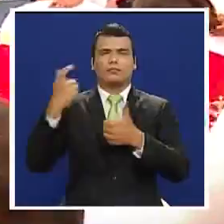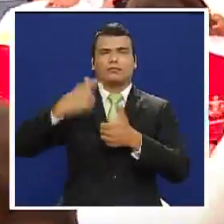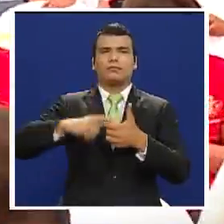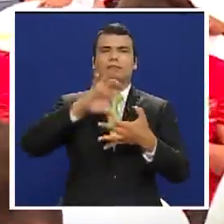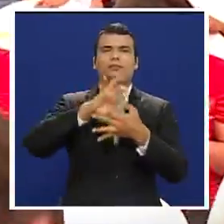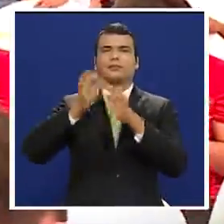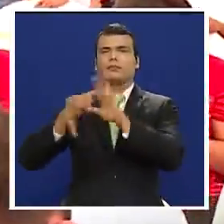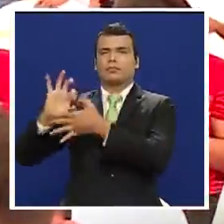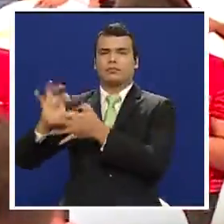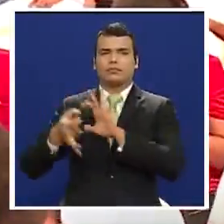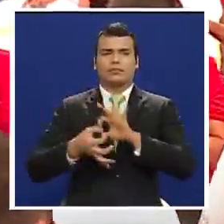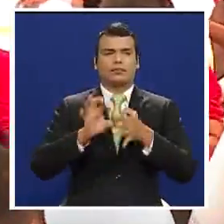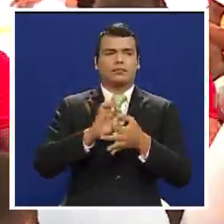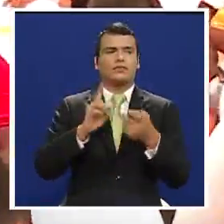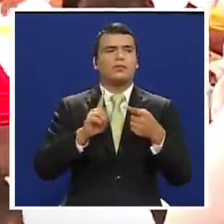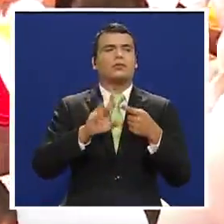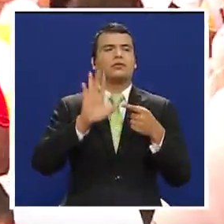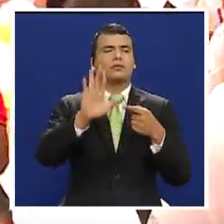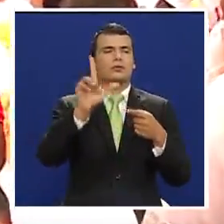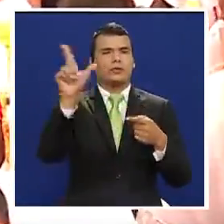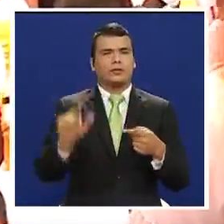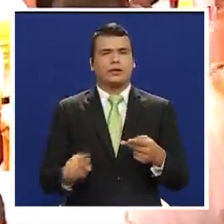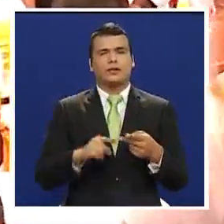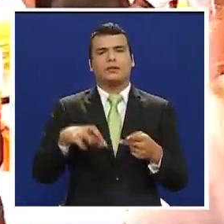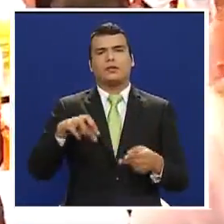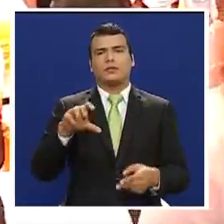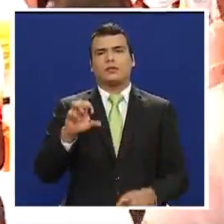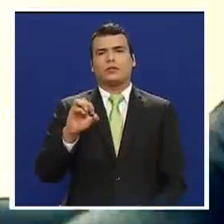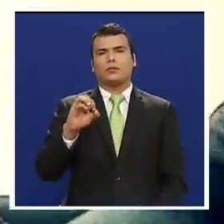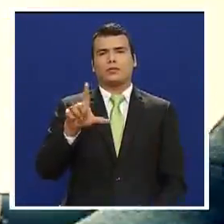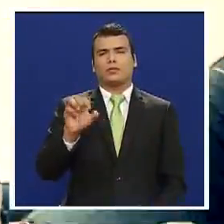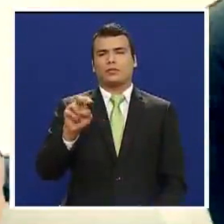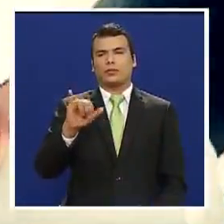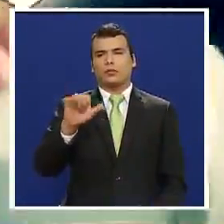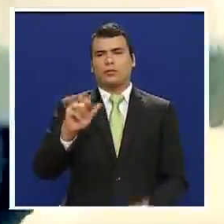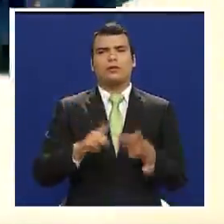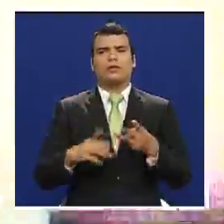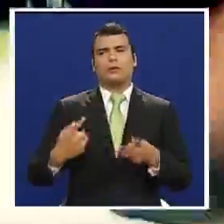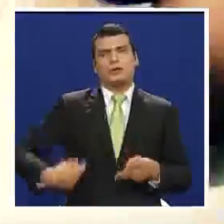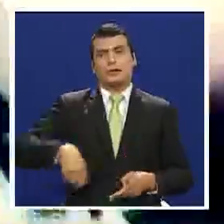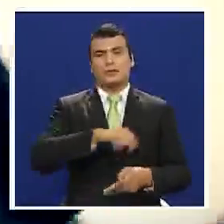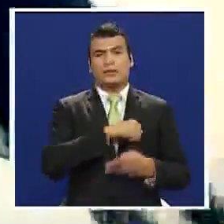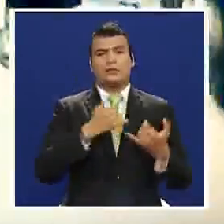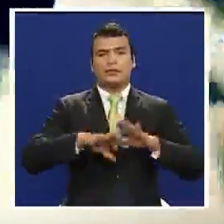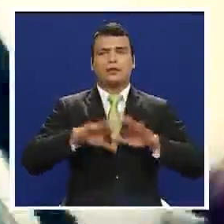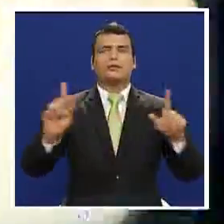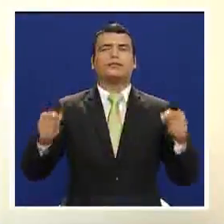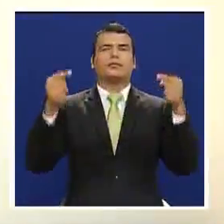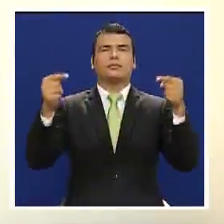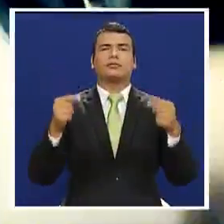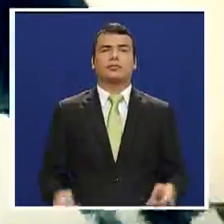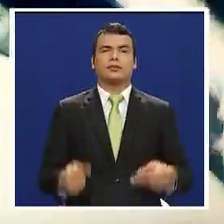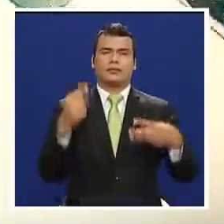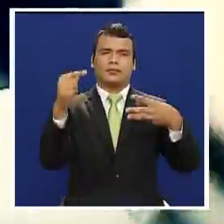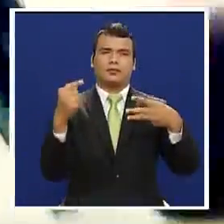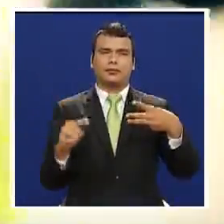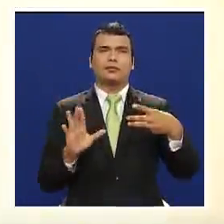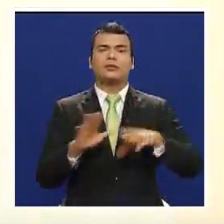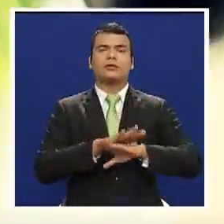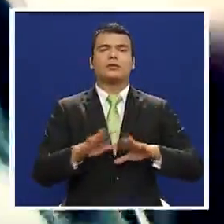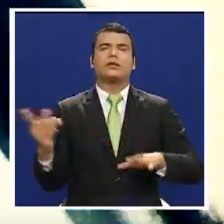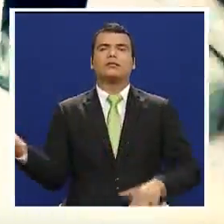demostrar que podíamos sacar los tres puntos. Creo que nos fuimos encima al rival y creo que en lo que mejor podemos hacer es tener la pelota al piso, así podemos encontrar el primer gol. El equipo